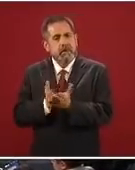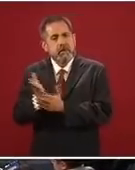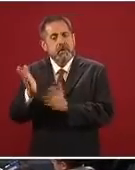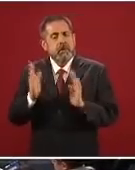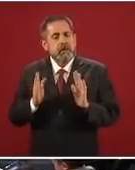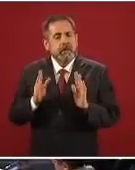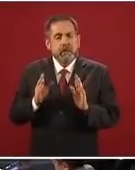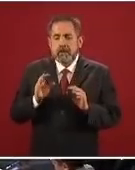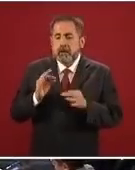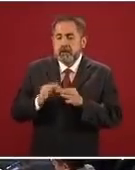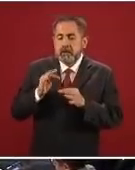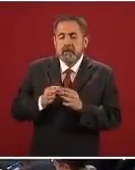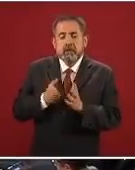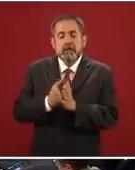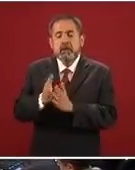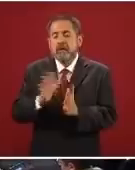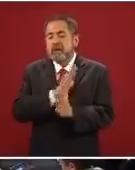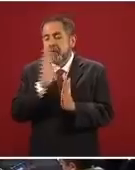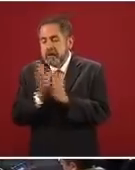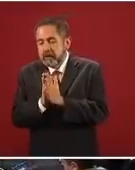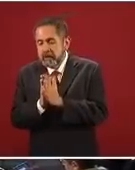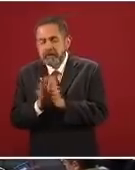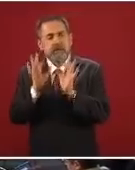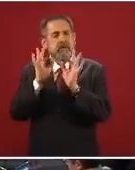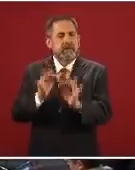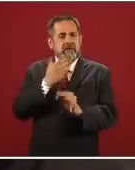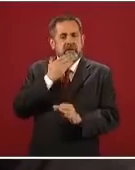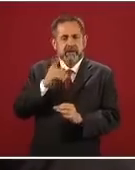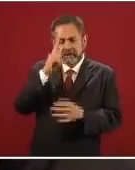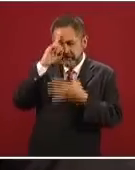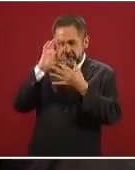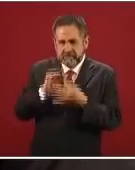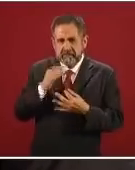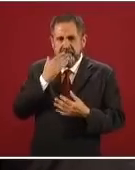y termina y muere siendo consecuente.